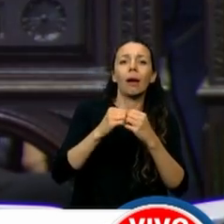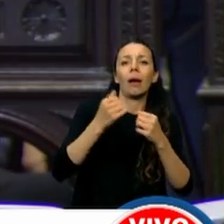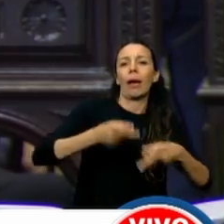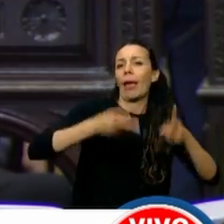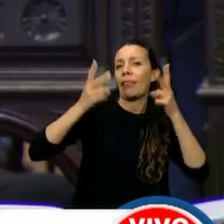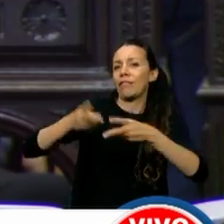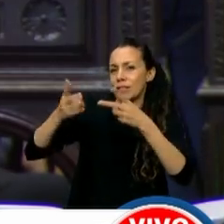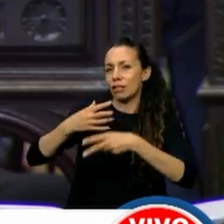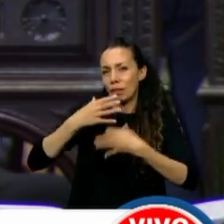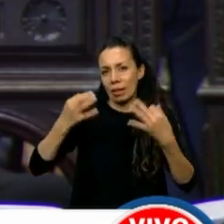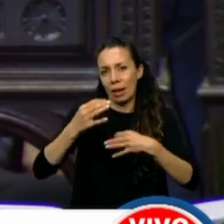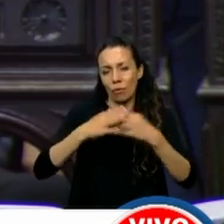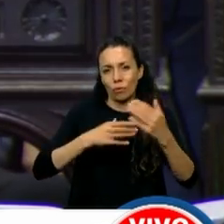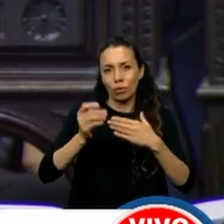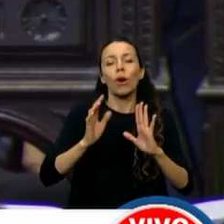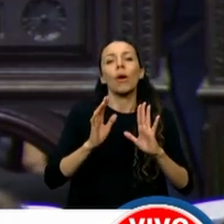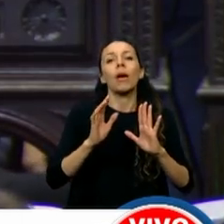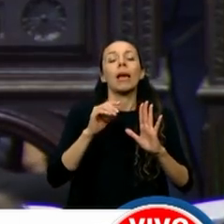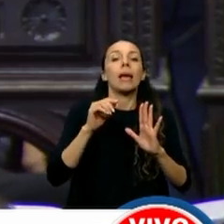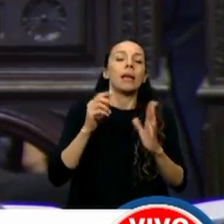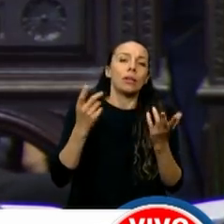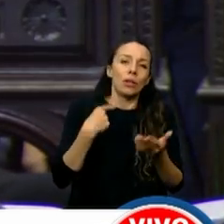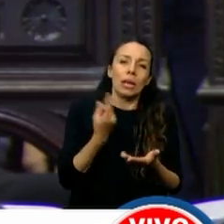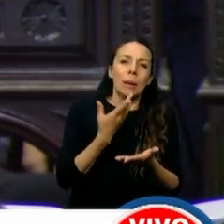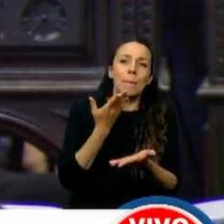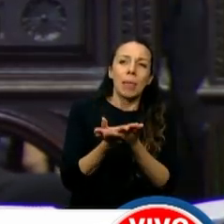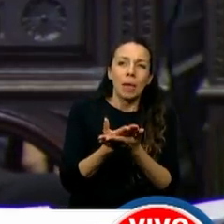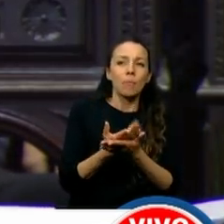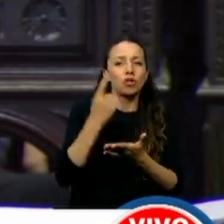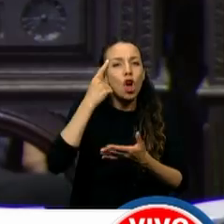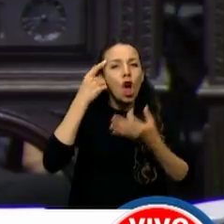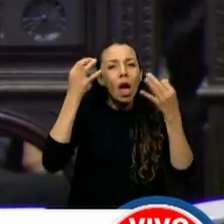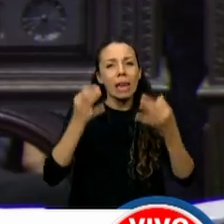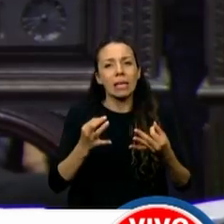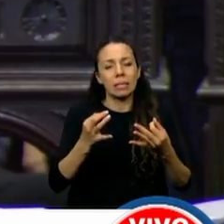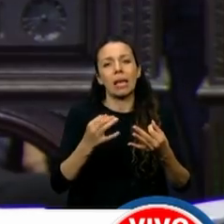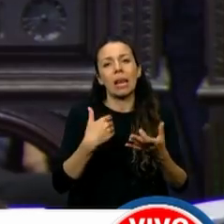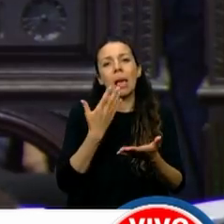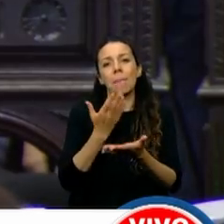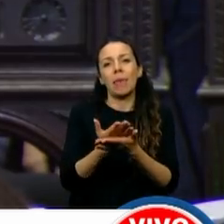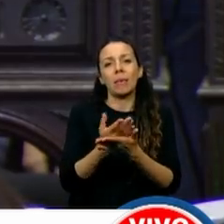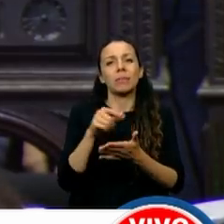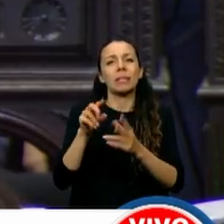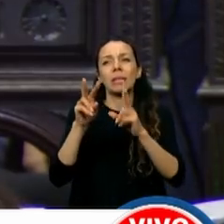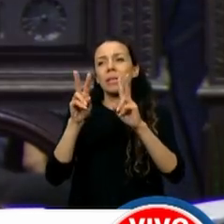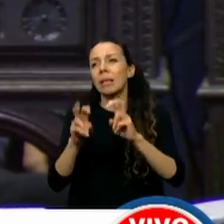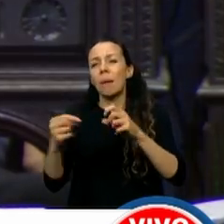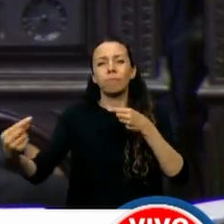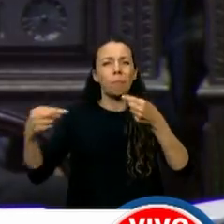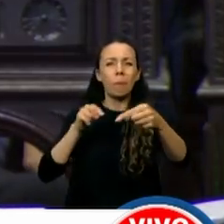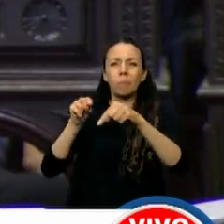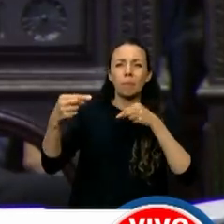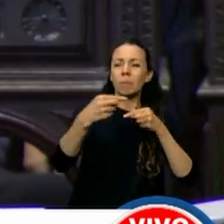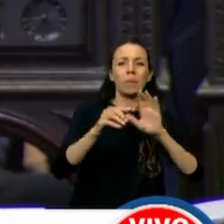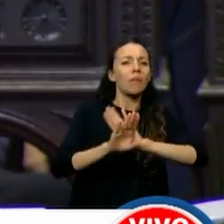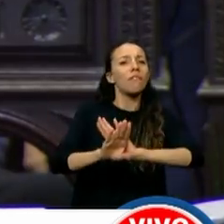semejante presupuesto por eso lo que les pedimos es coherencia abandonar el ring de las operaciones y dejar